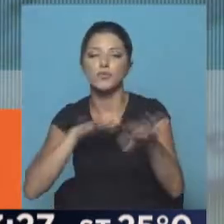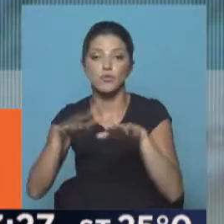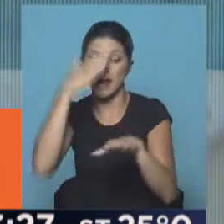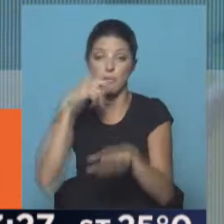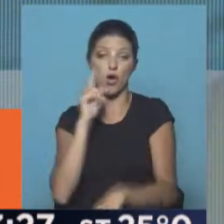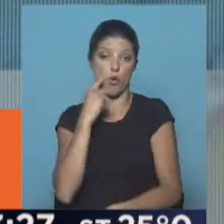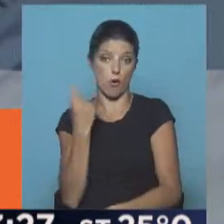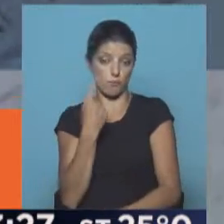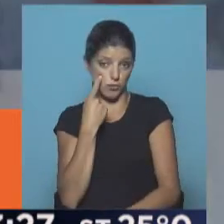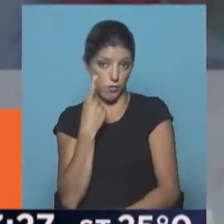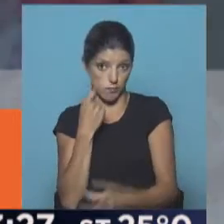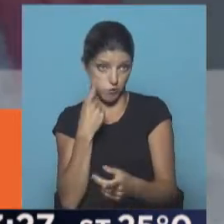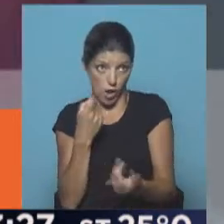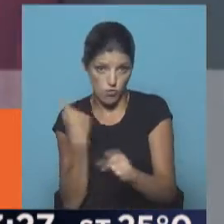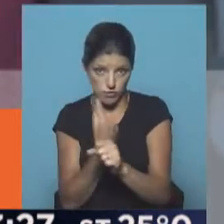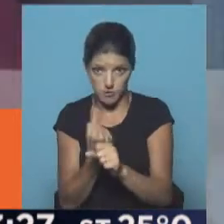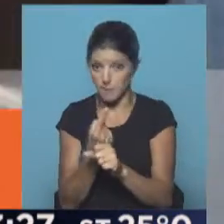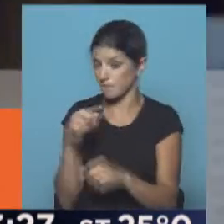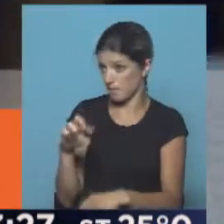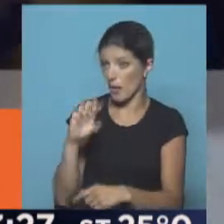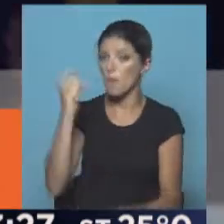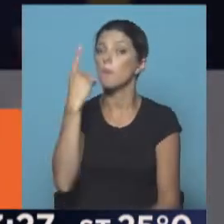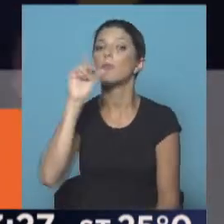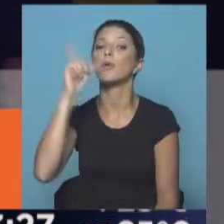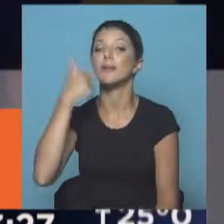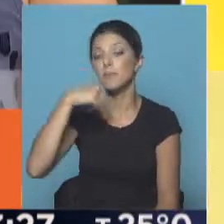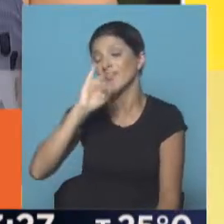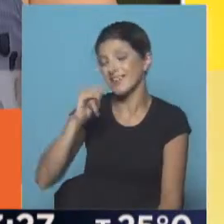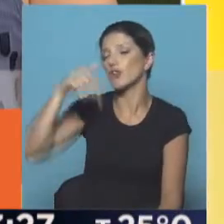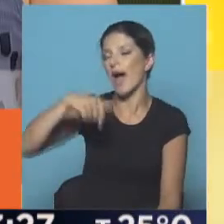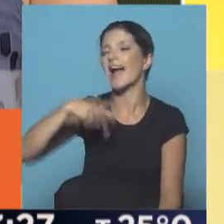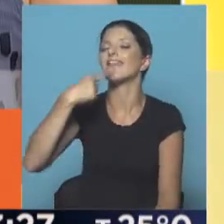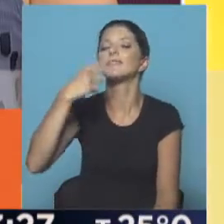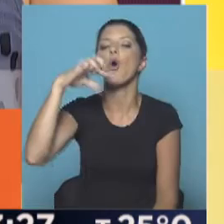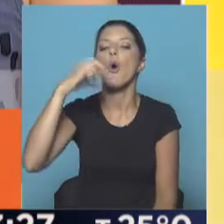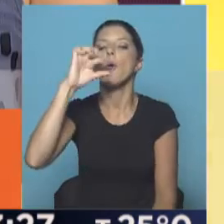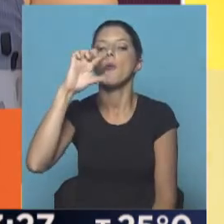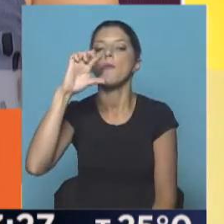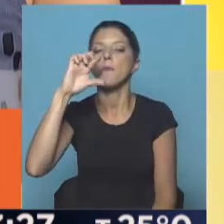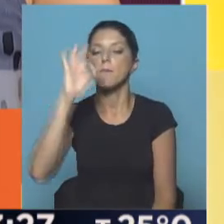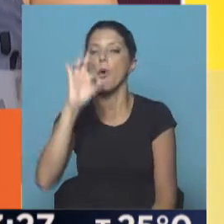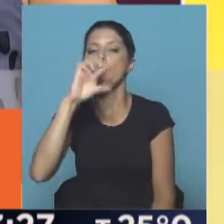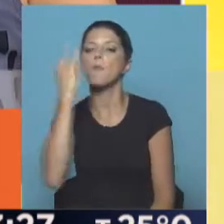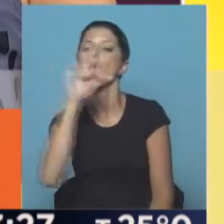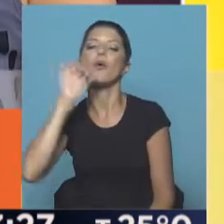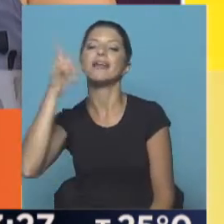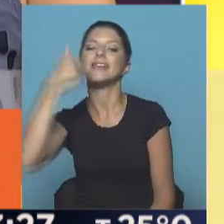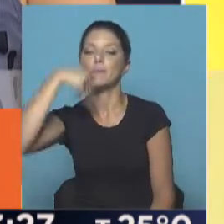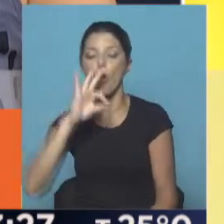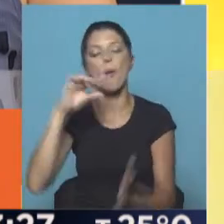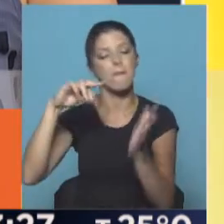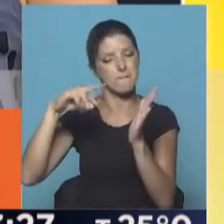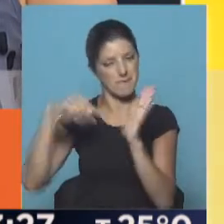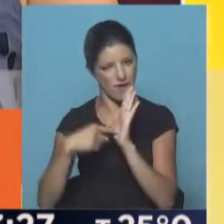inmanejables. Populismo. Sí, lo que nosotros llamamos populismo, pero quiero decir este soberanismo de